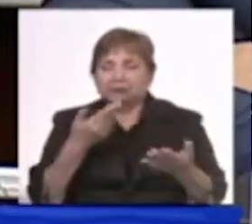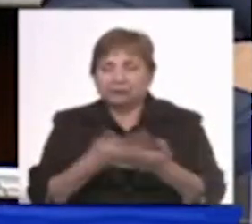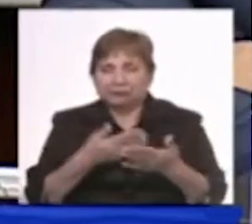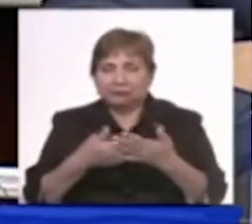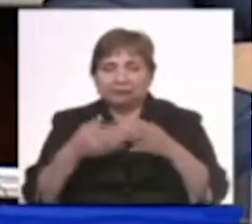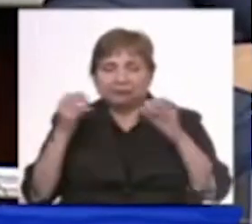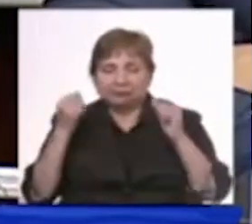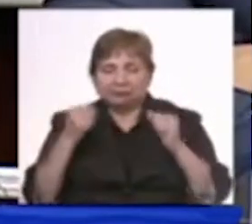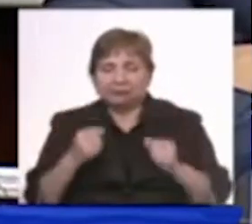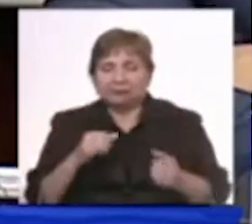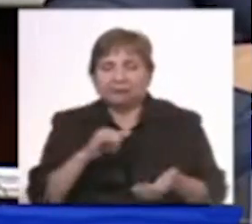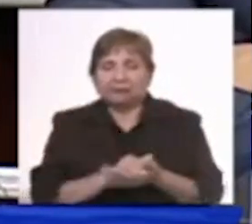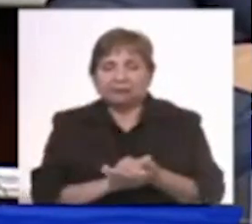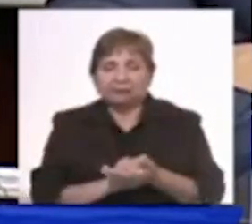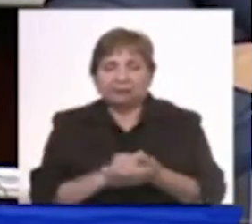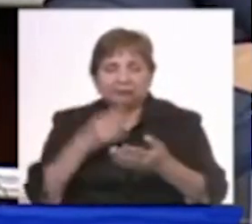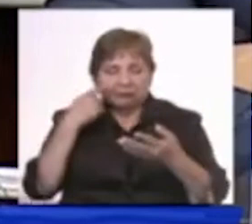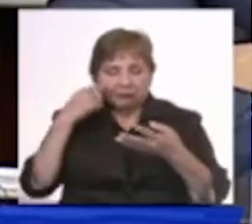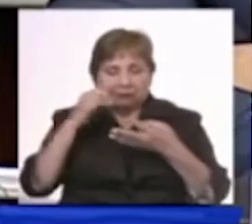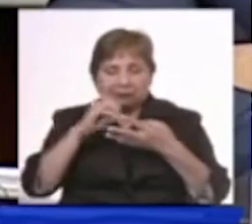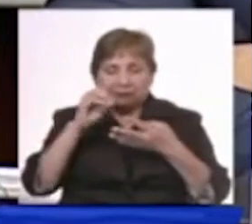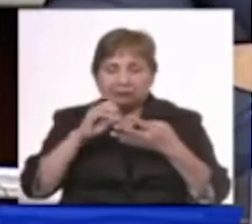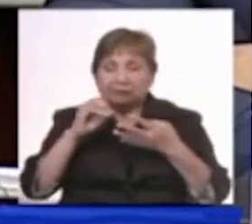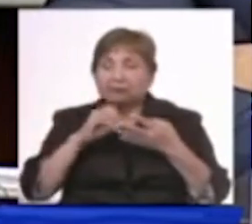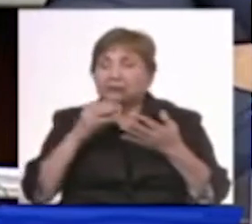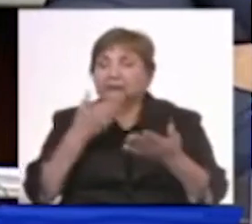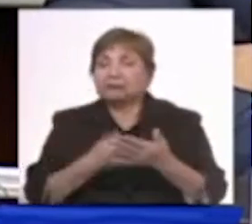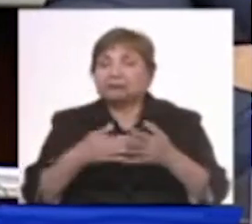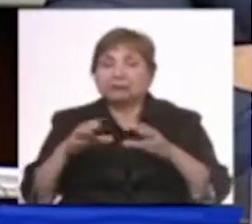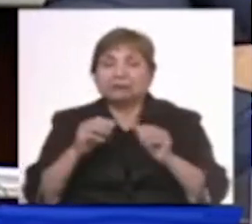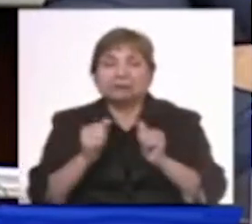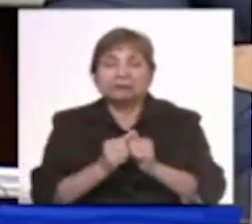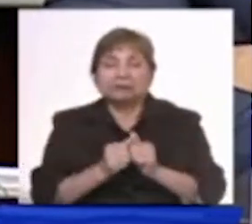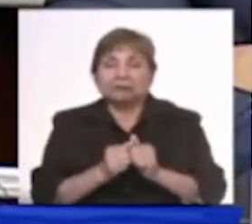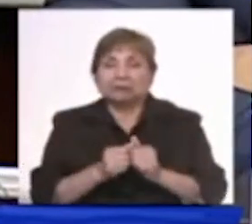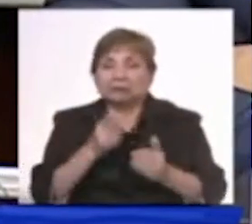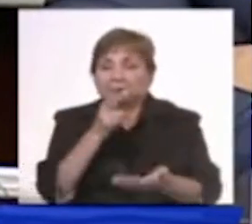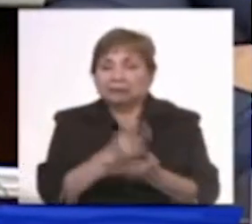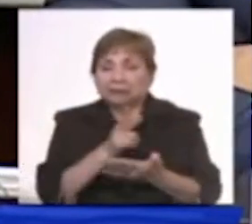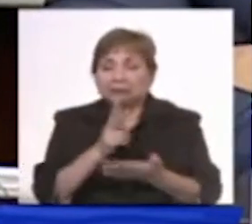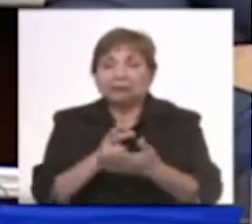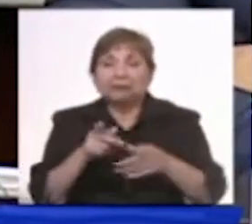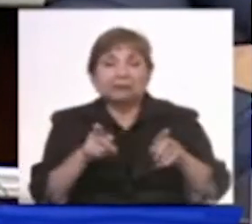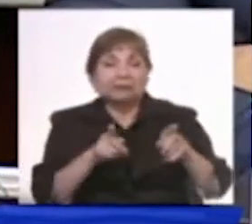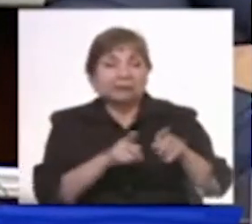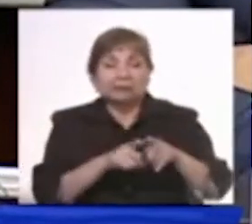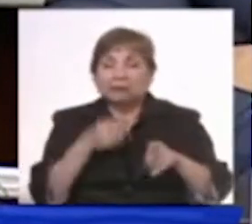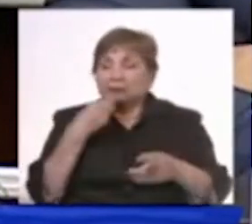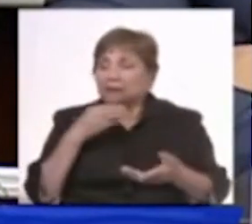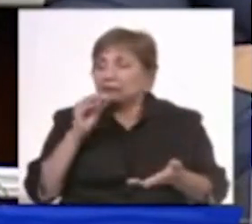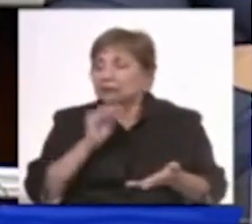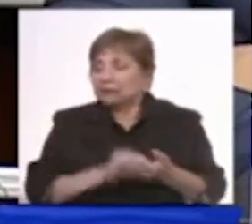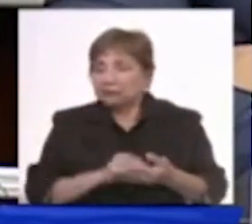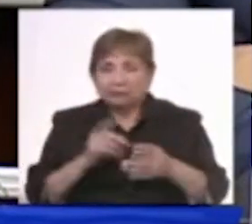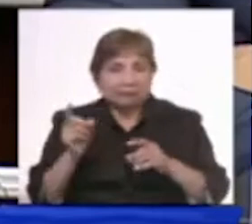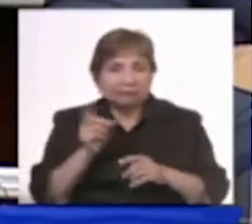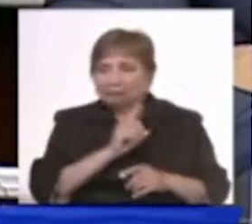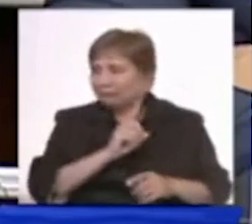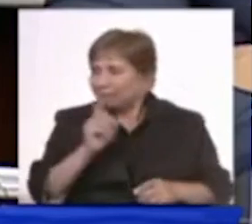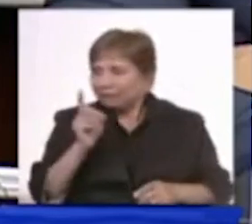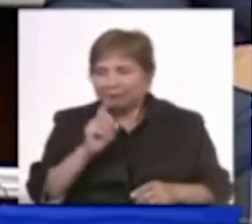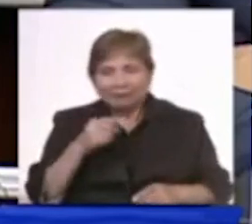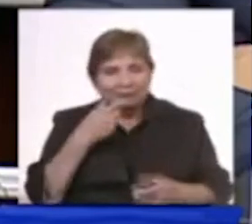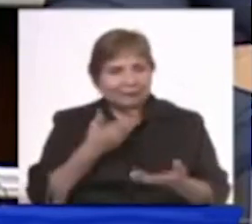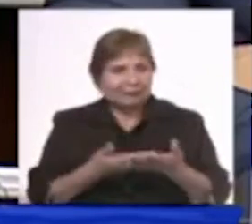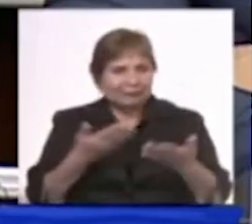se han considerado y se han priorizado estos aspectos como el estacionamiento. Y como vuelvo a repetir, no es algo que